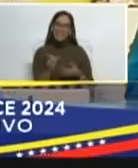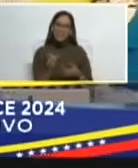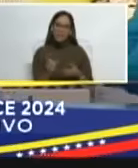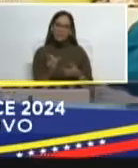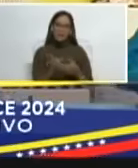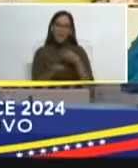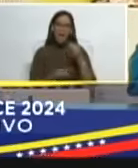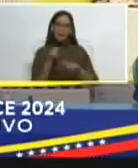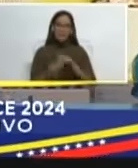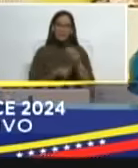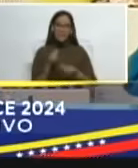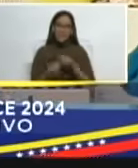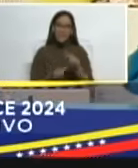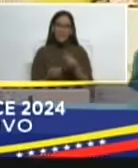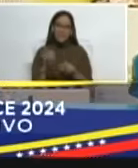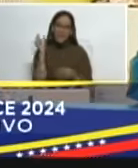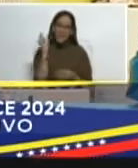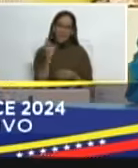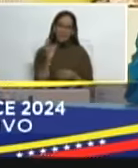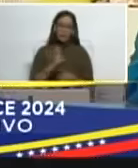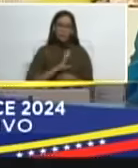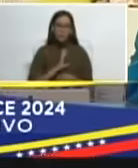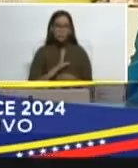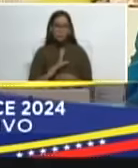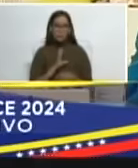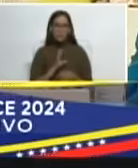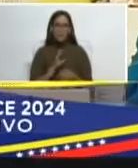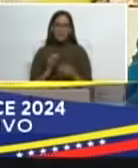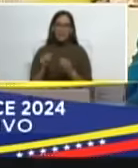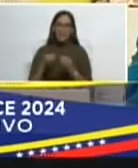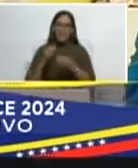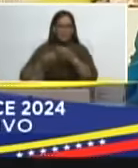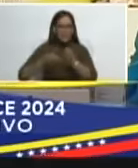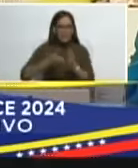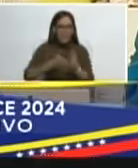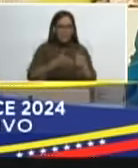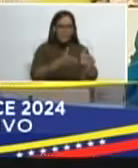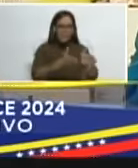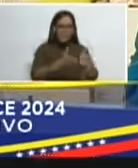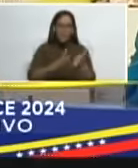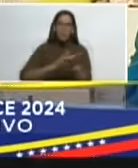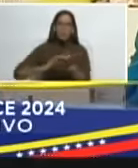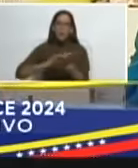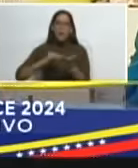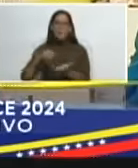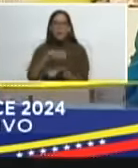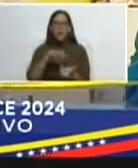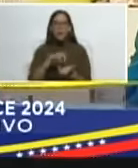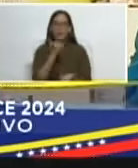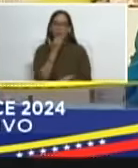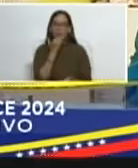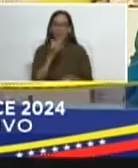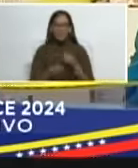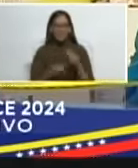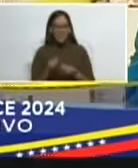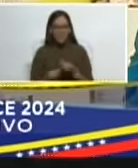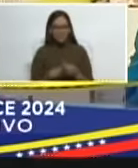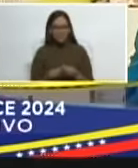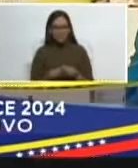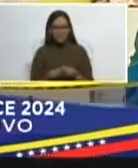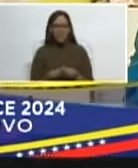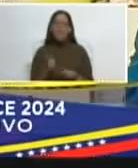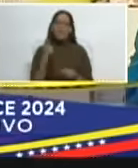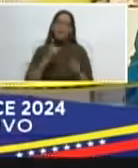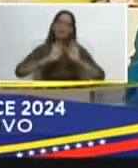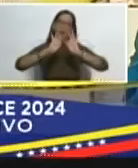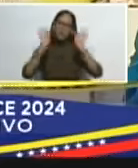hacer autocrítica, ensayar camino, rectificar problemas o errores que se cometan. Es un